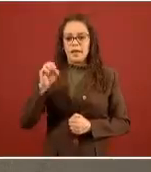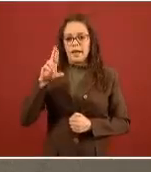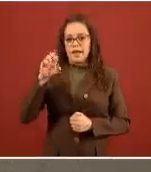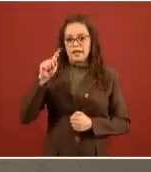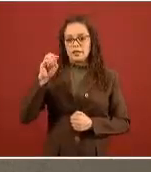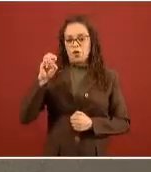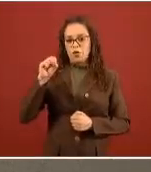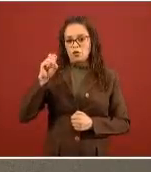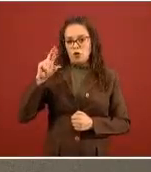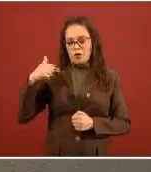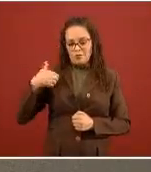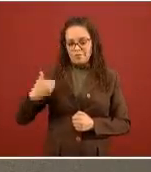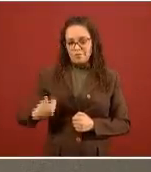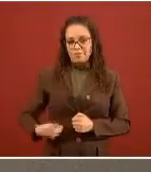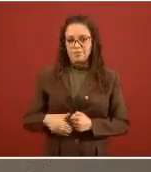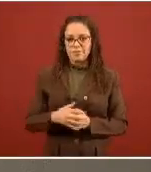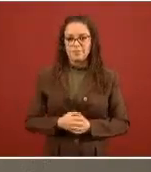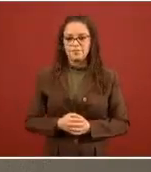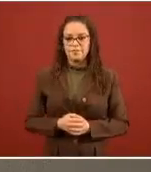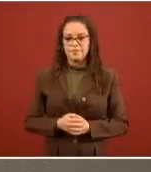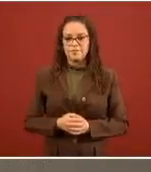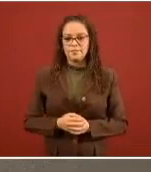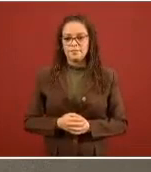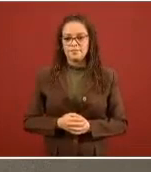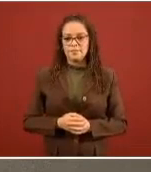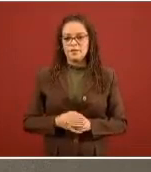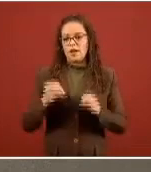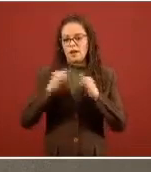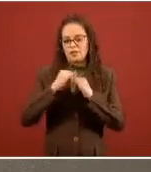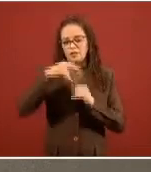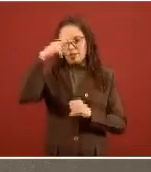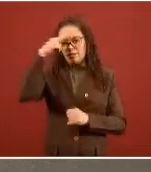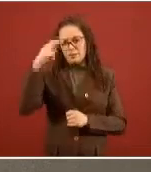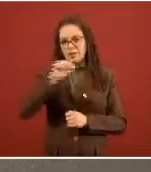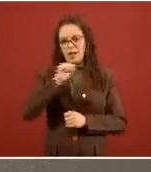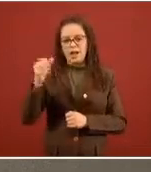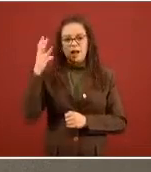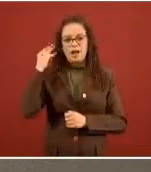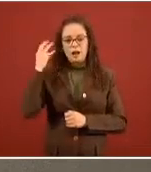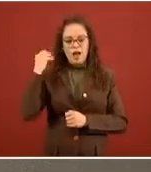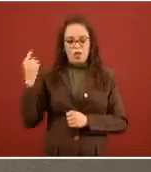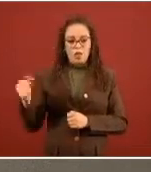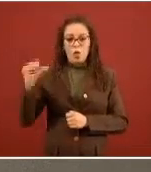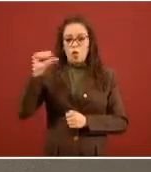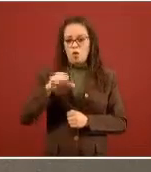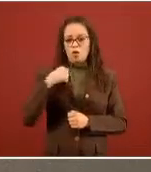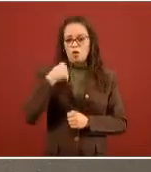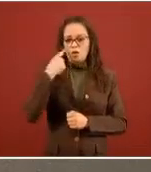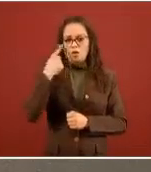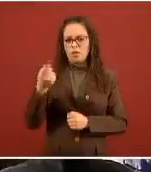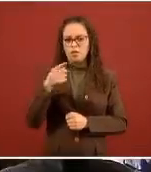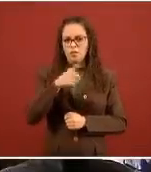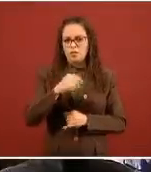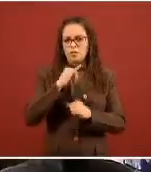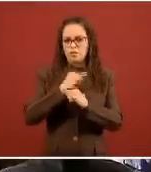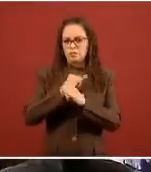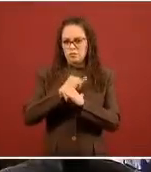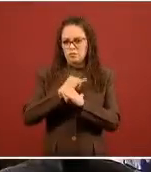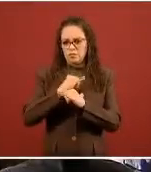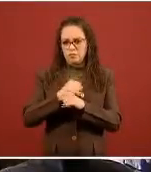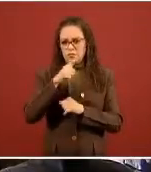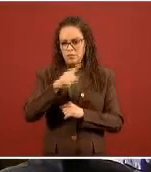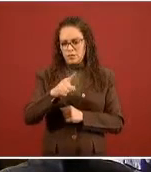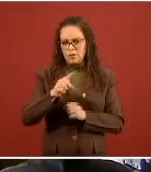Osorio, del Instituto Mexicano de la Radio. Preguntarle, doctor, revisando la página hoy del Consejo de